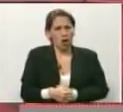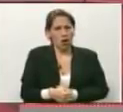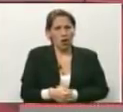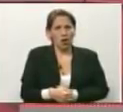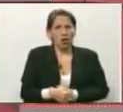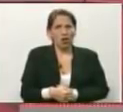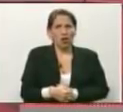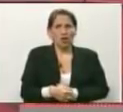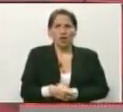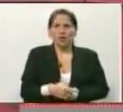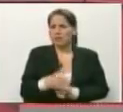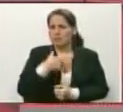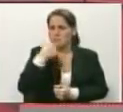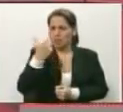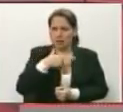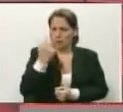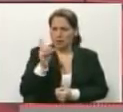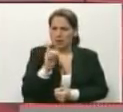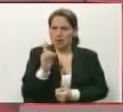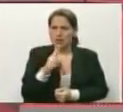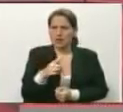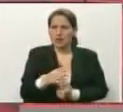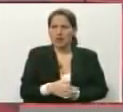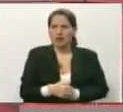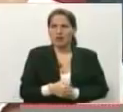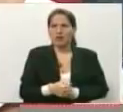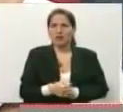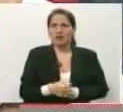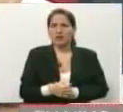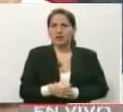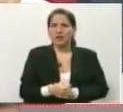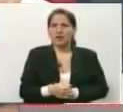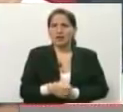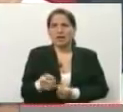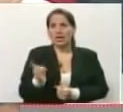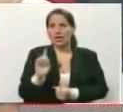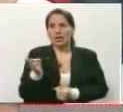Y sin pena que no. No, dice no, no.